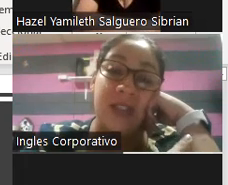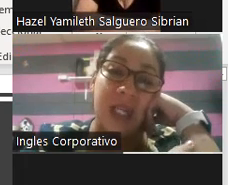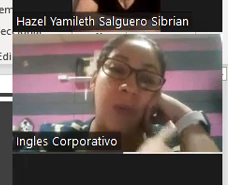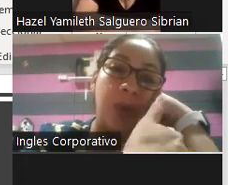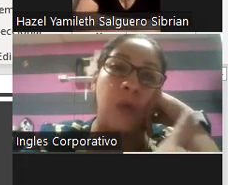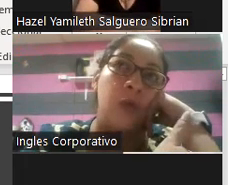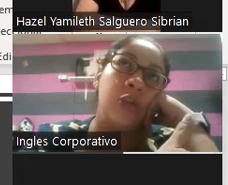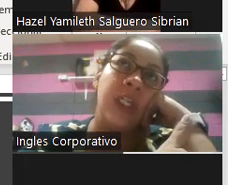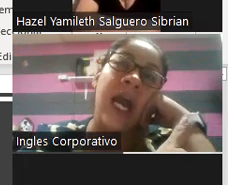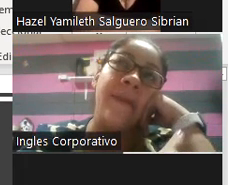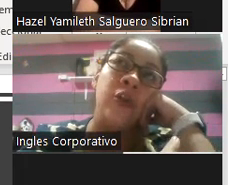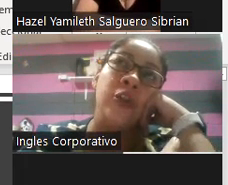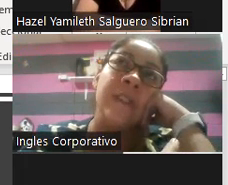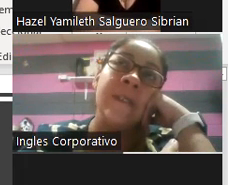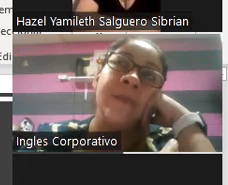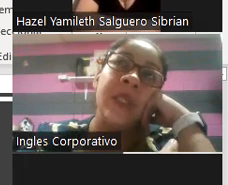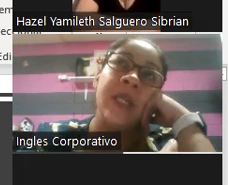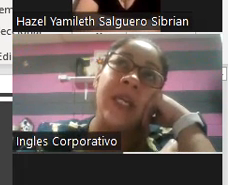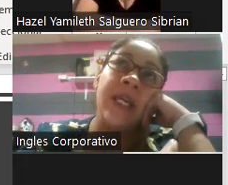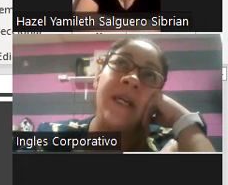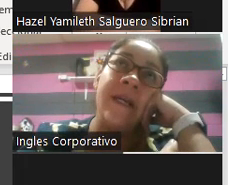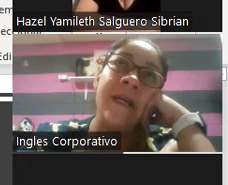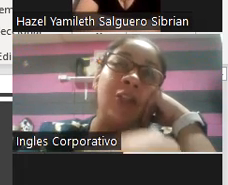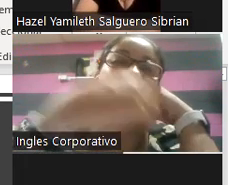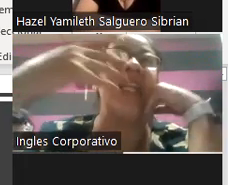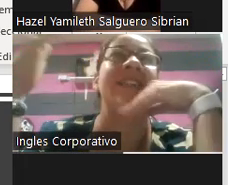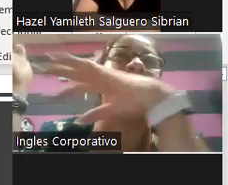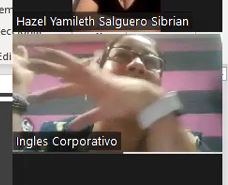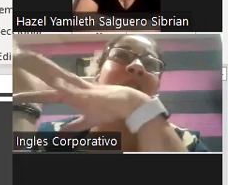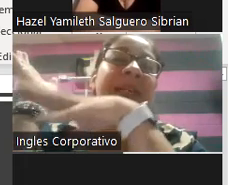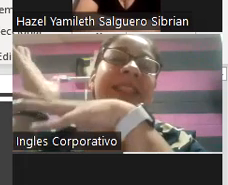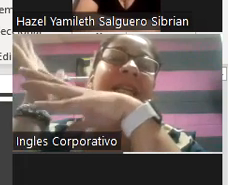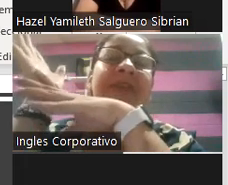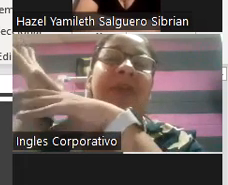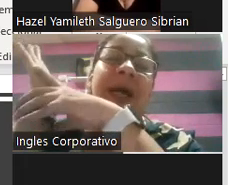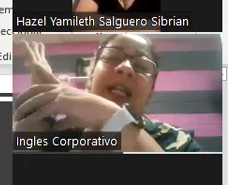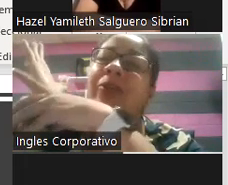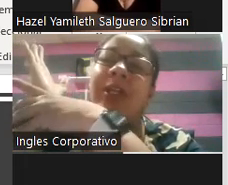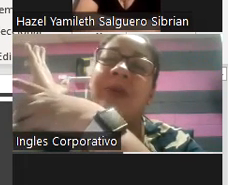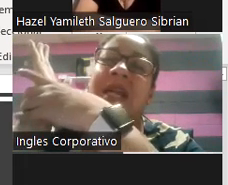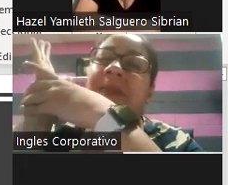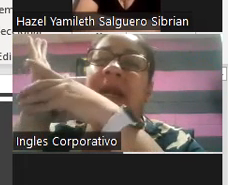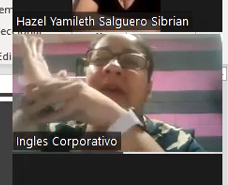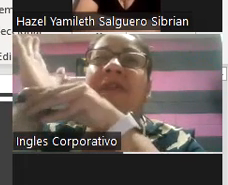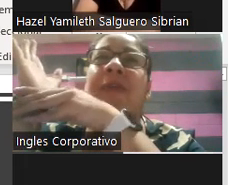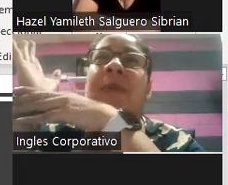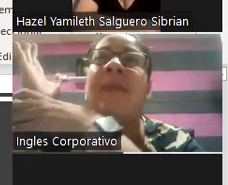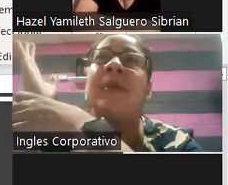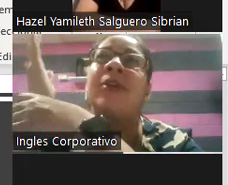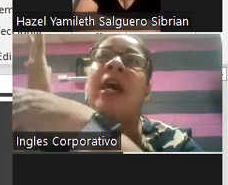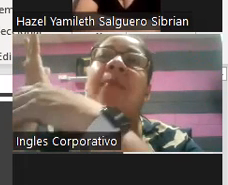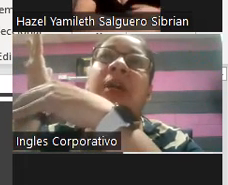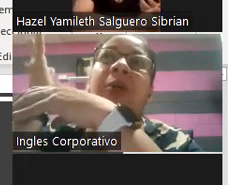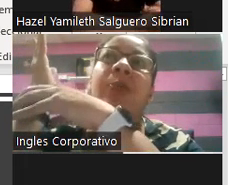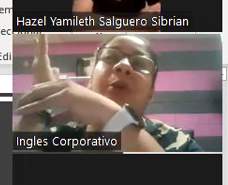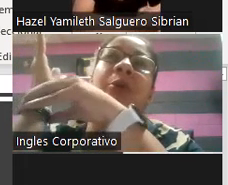vende o sea es un producto digamos cor Eh no quiere decir que los demás sean informales no quiero usar la palabra formal